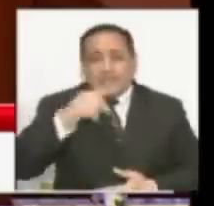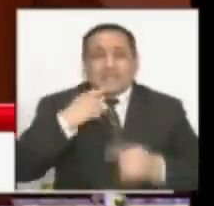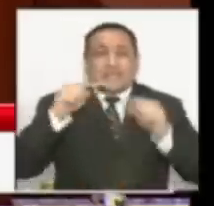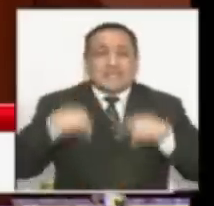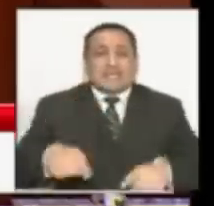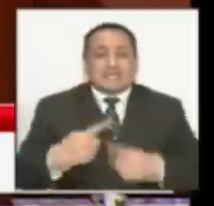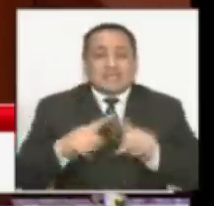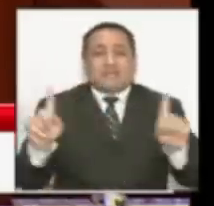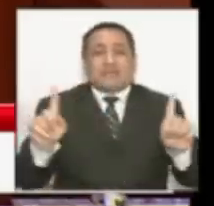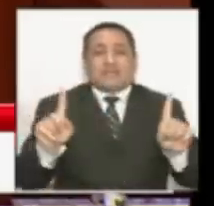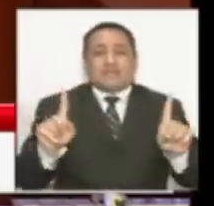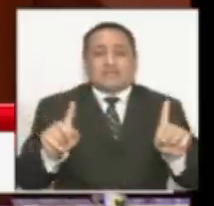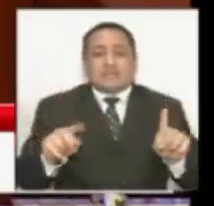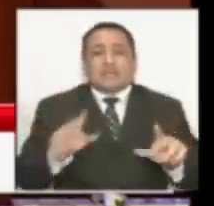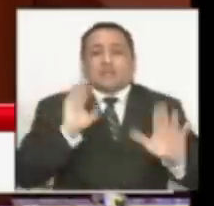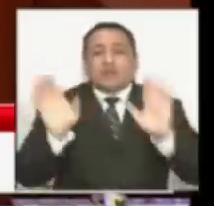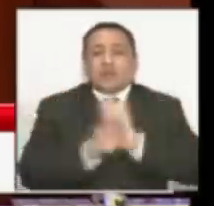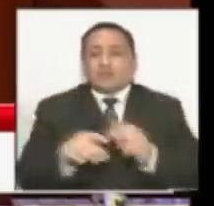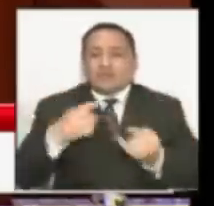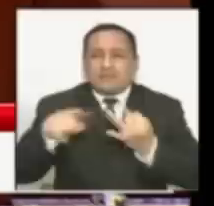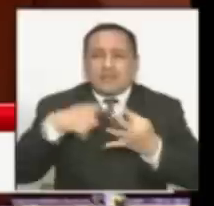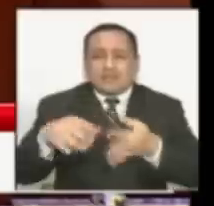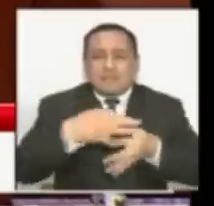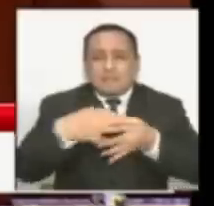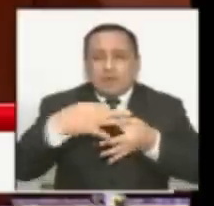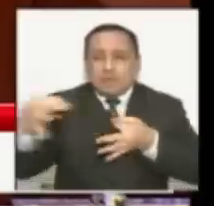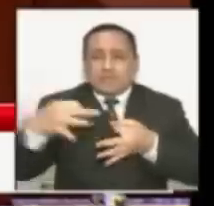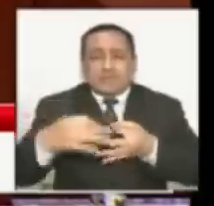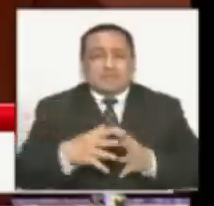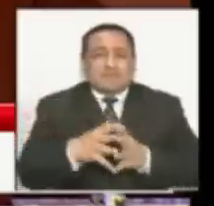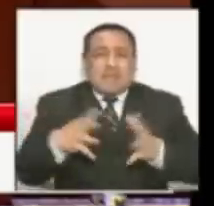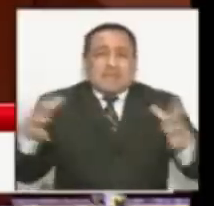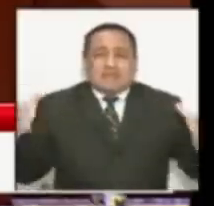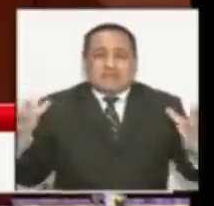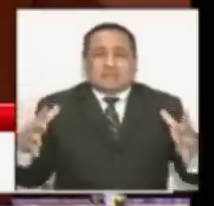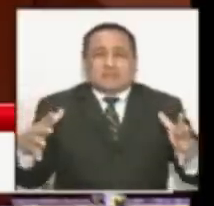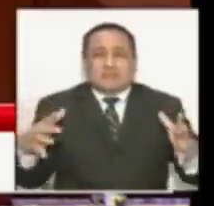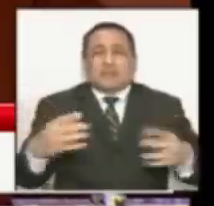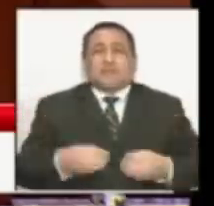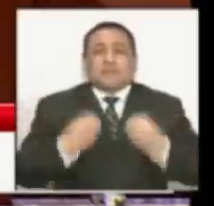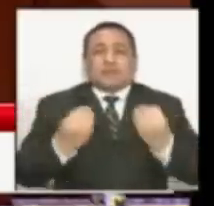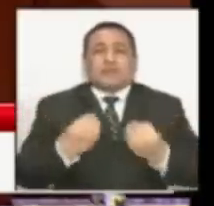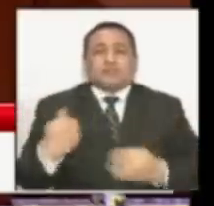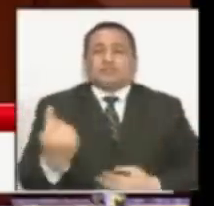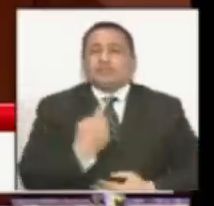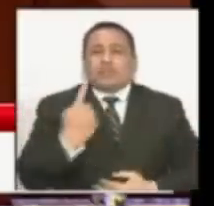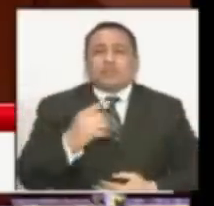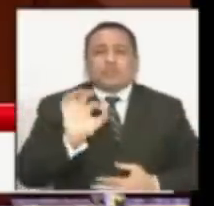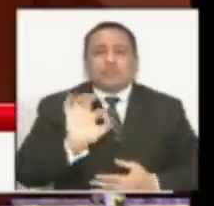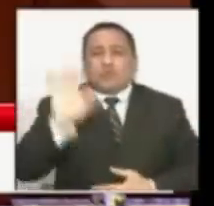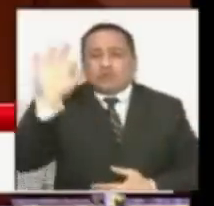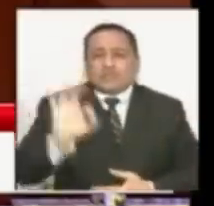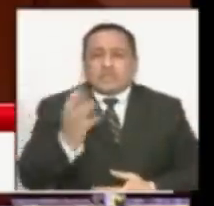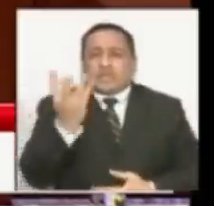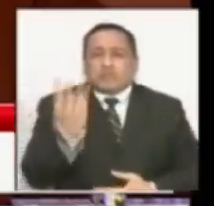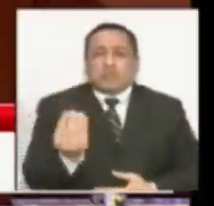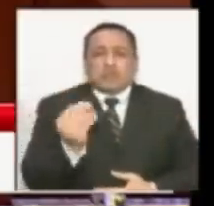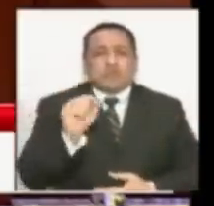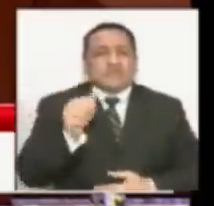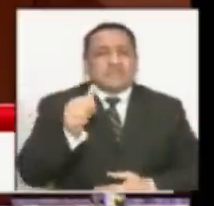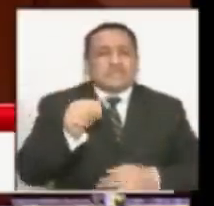esta diferencia en las zonas rurales es aún más pronunciada, porque solo un porcentaje menor